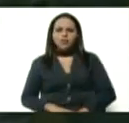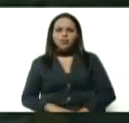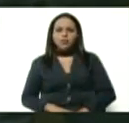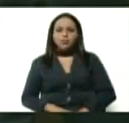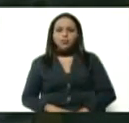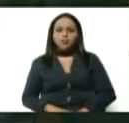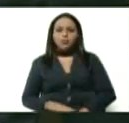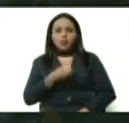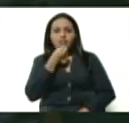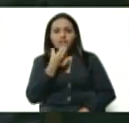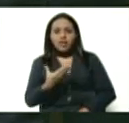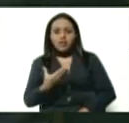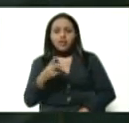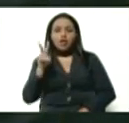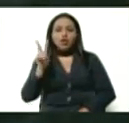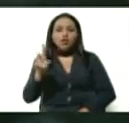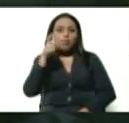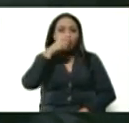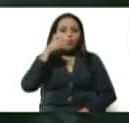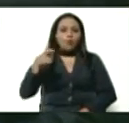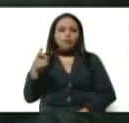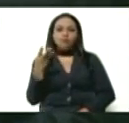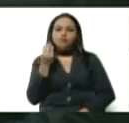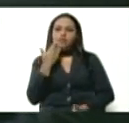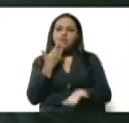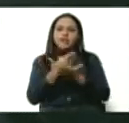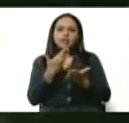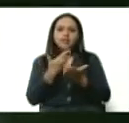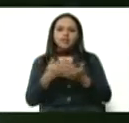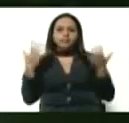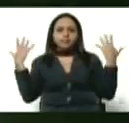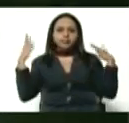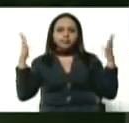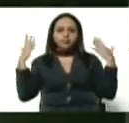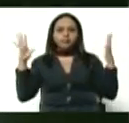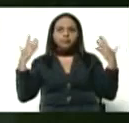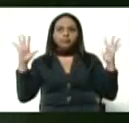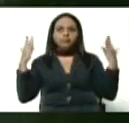entre ambos pueblos. Muchas gracias.